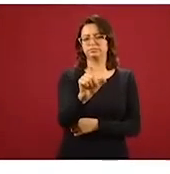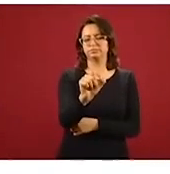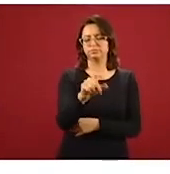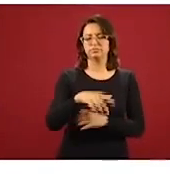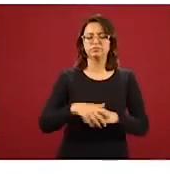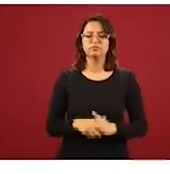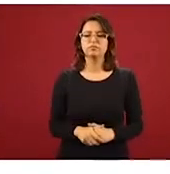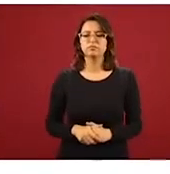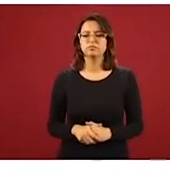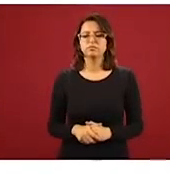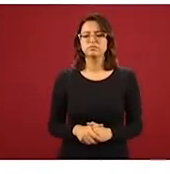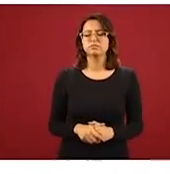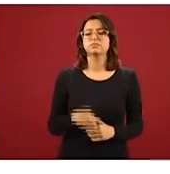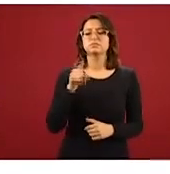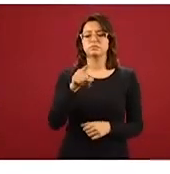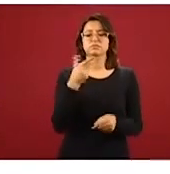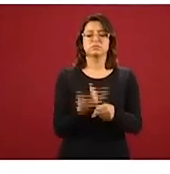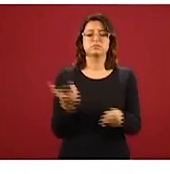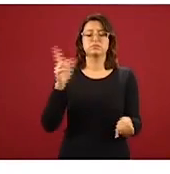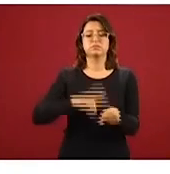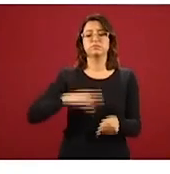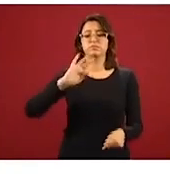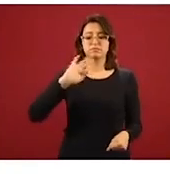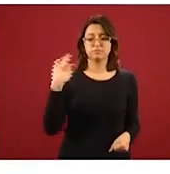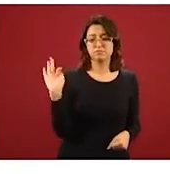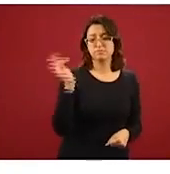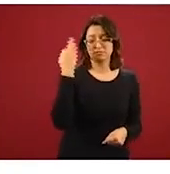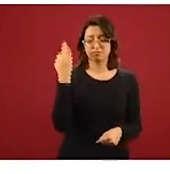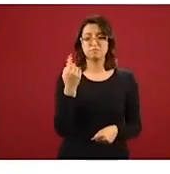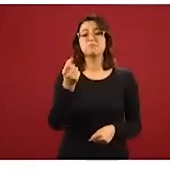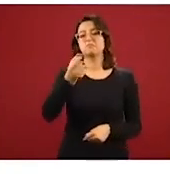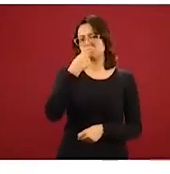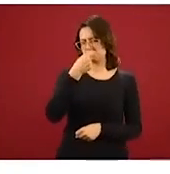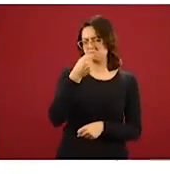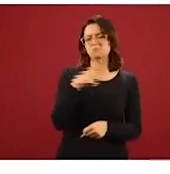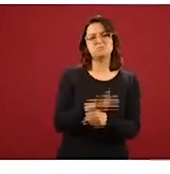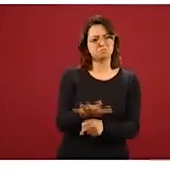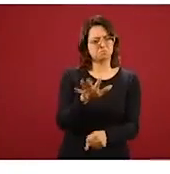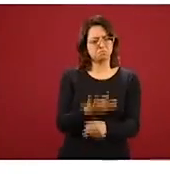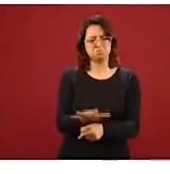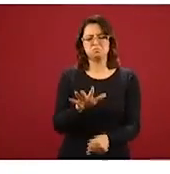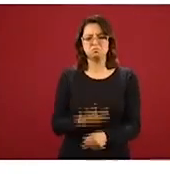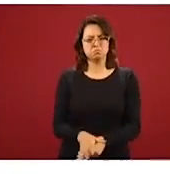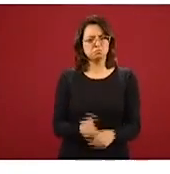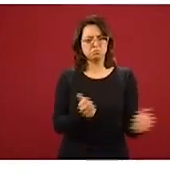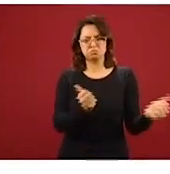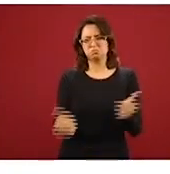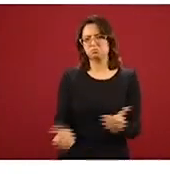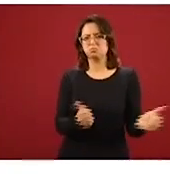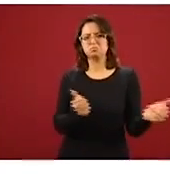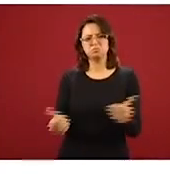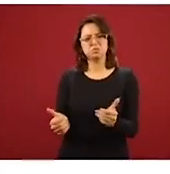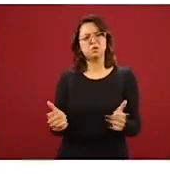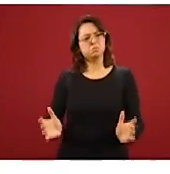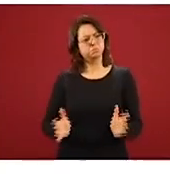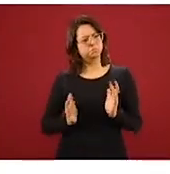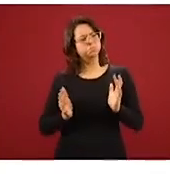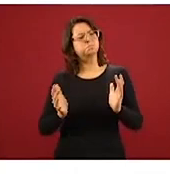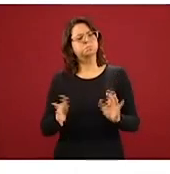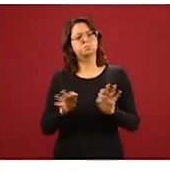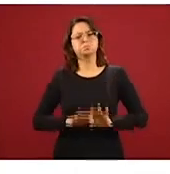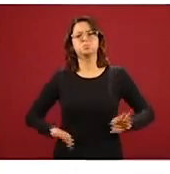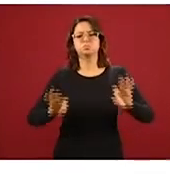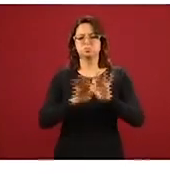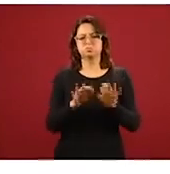este hospital federal ha logrado mantener el abastecimiento, lo cual es una revelación importante para nosotros, dado que